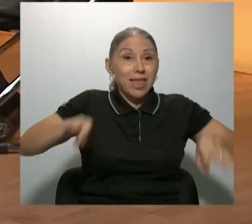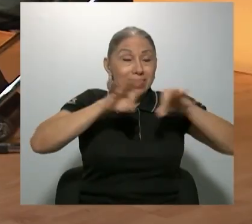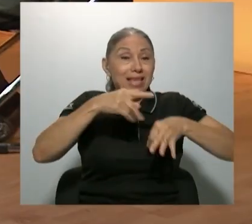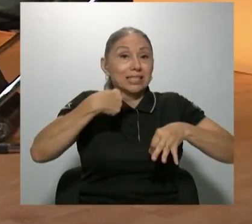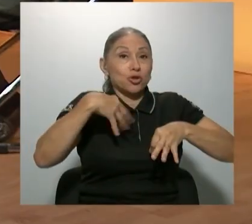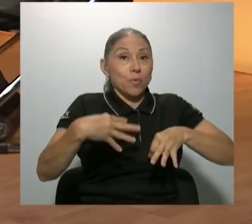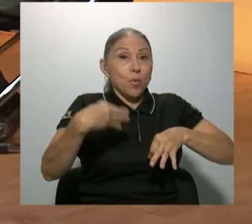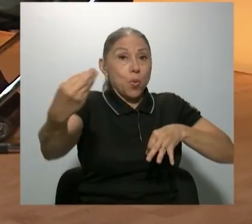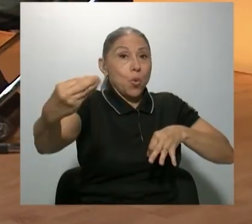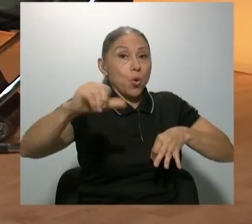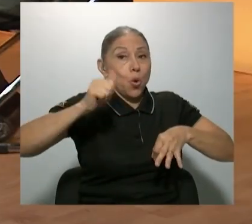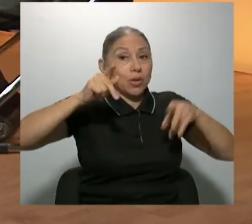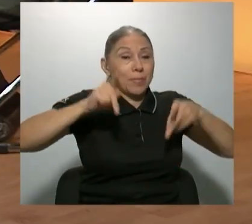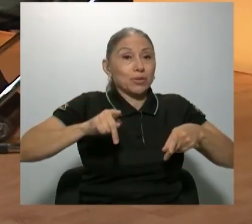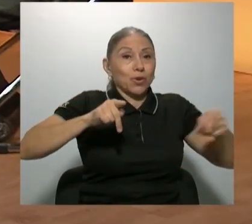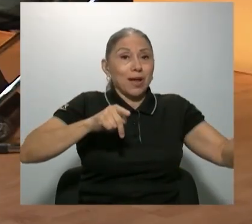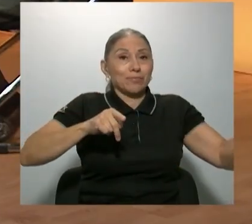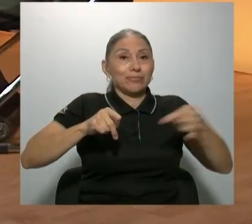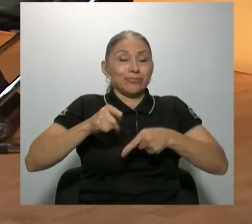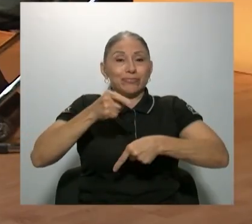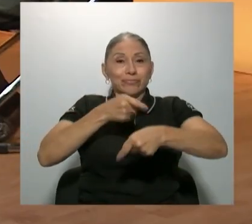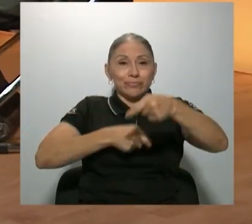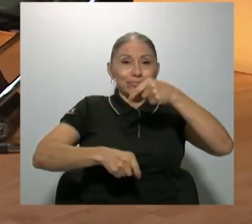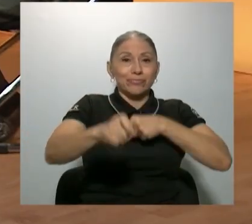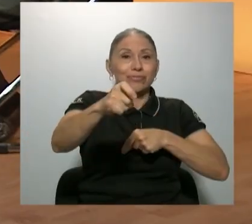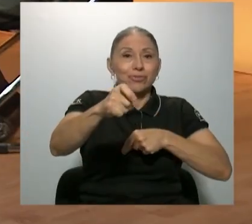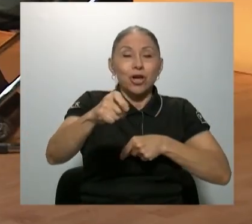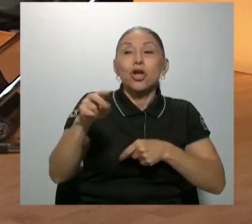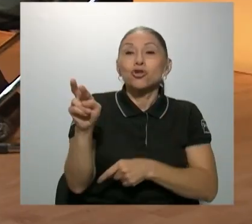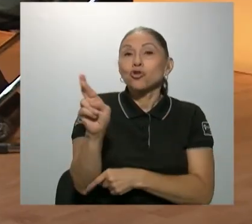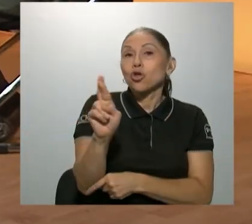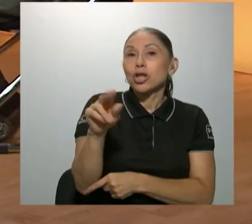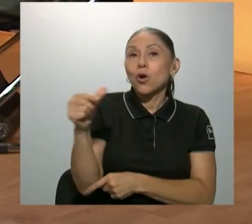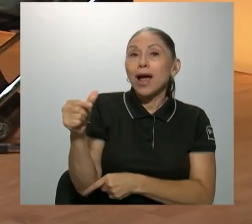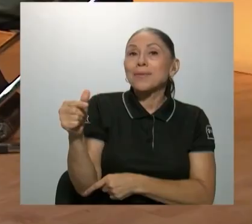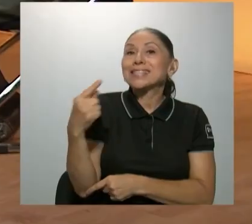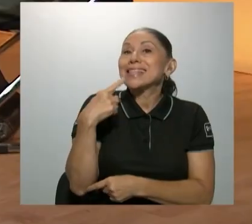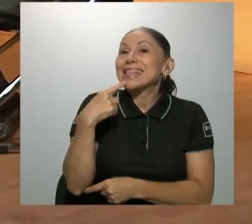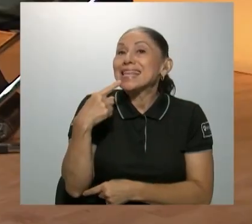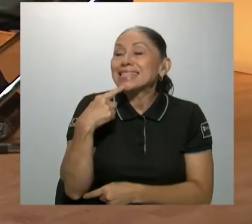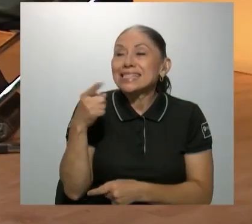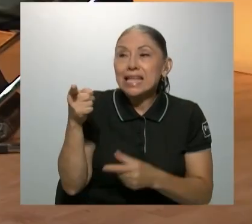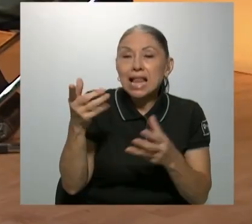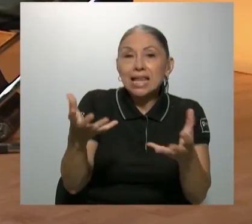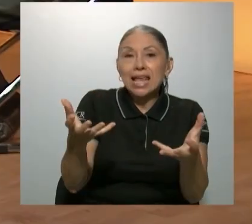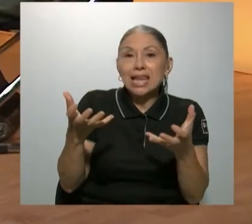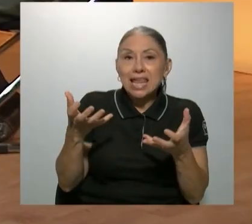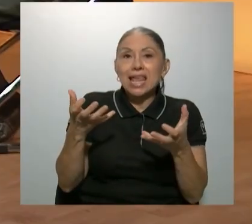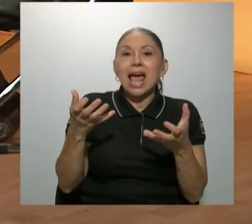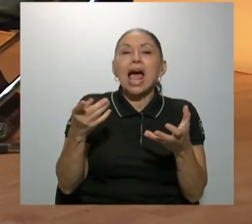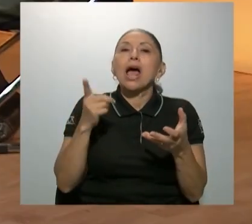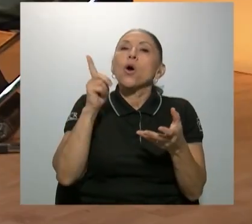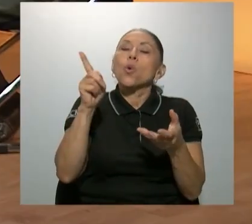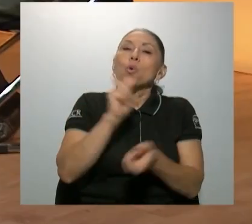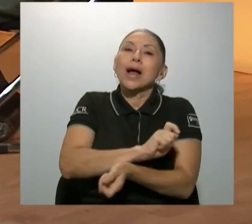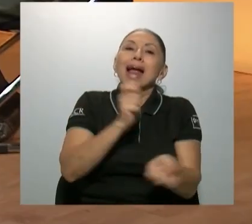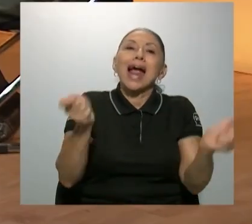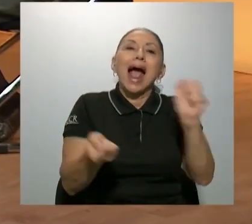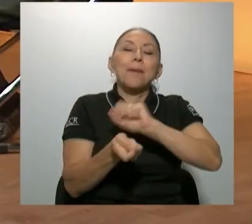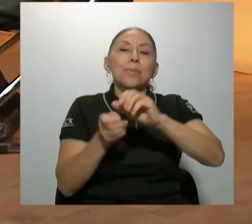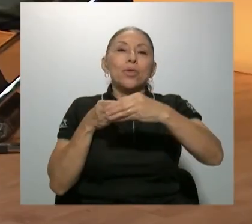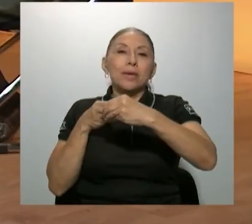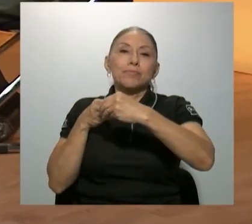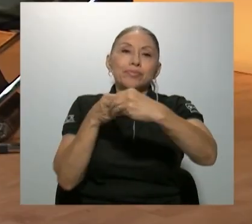Rodrigo quería, y decía que él quería que hubiera un cambio de mando en el